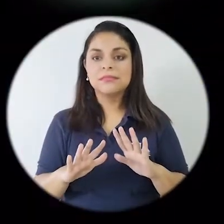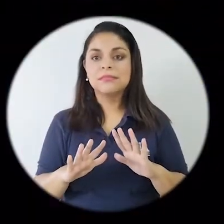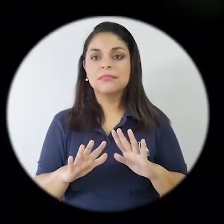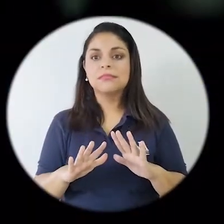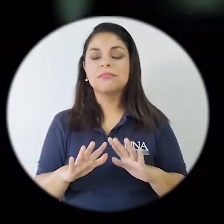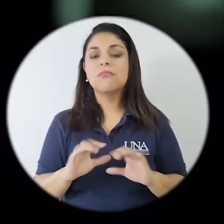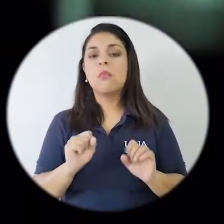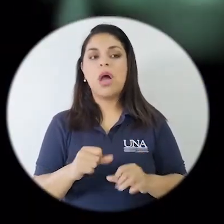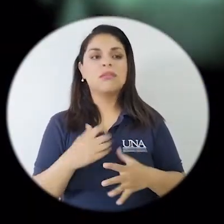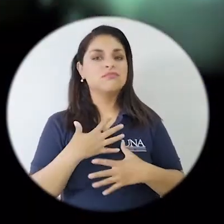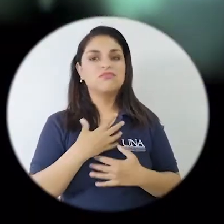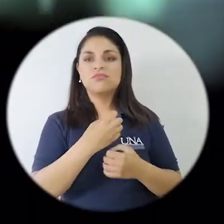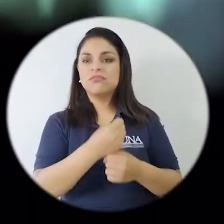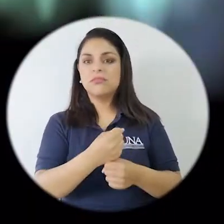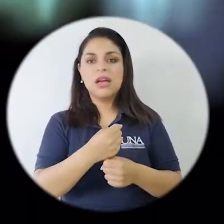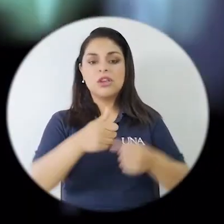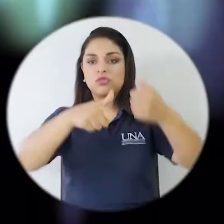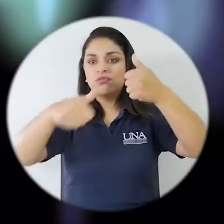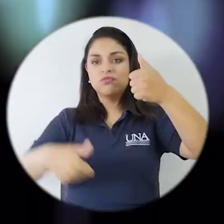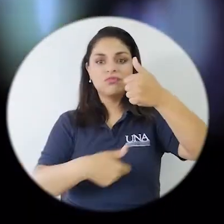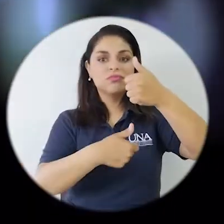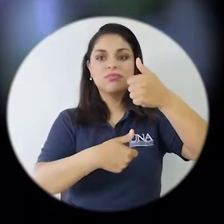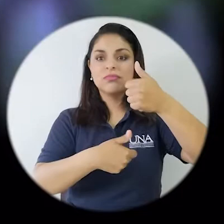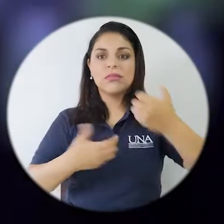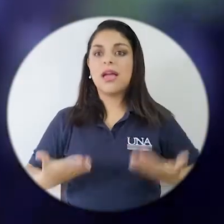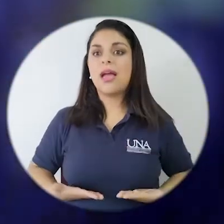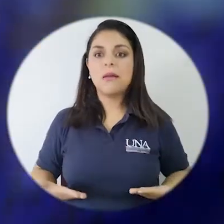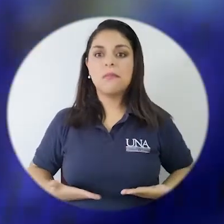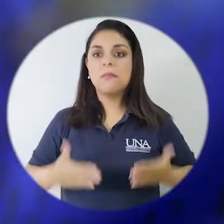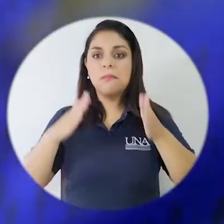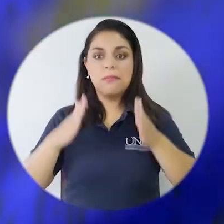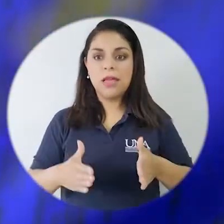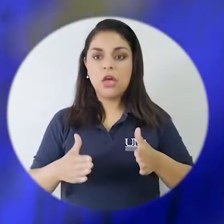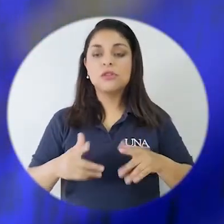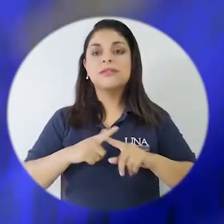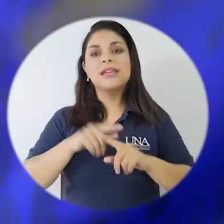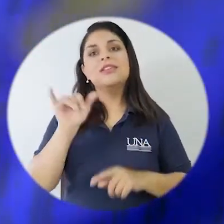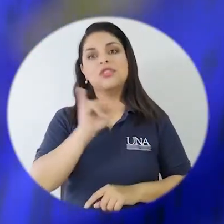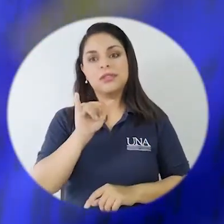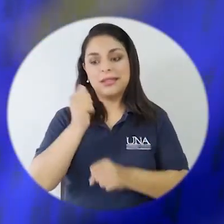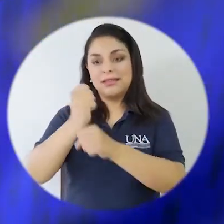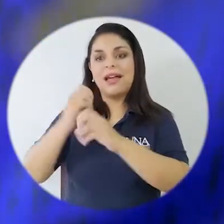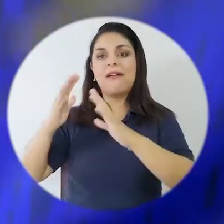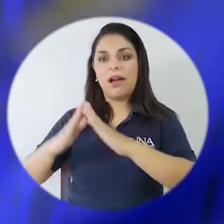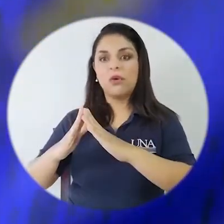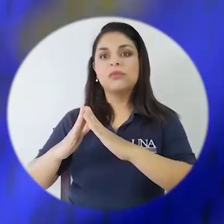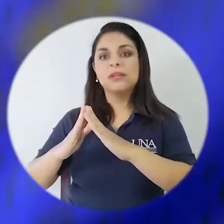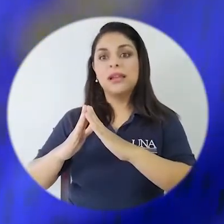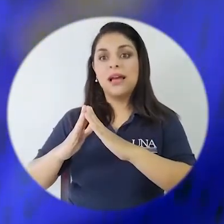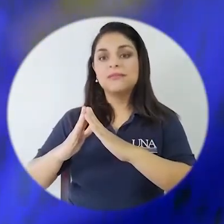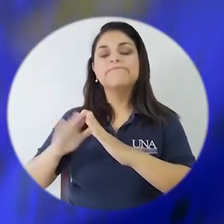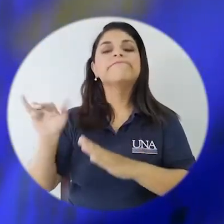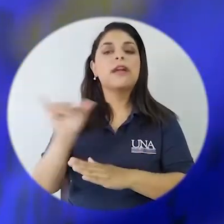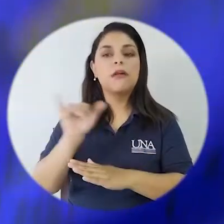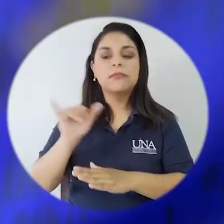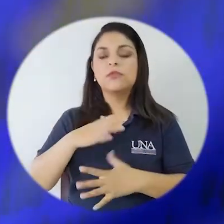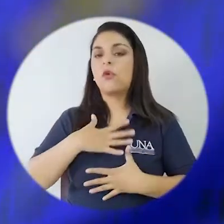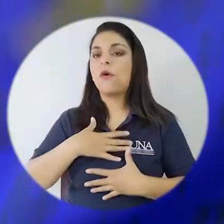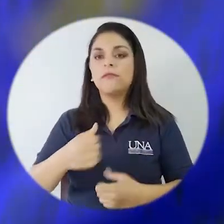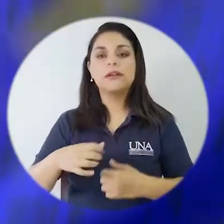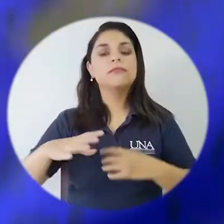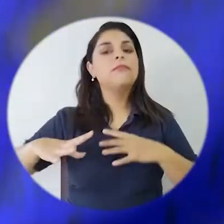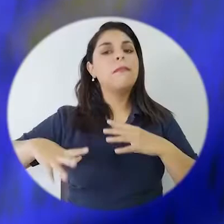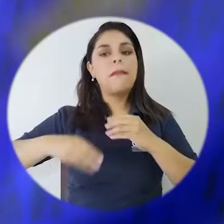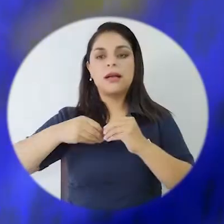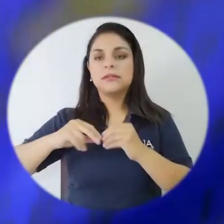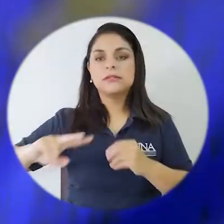desconfiar del rendimiento de sus subalternos y en condiciones de trabajo a distancia van a desconfiar muchísimo más. Entonces, esos